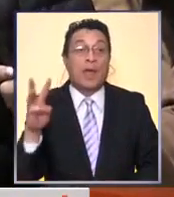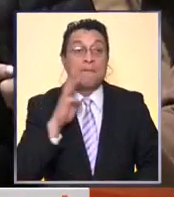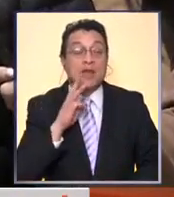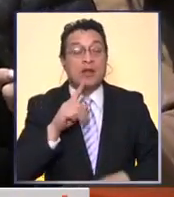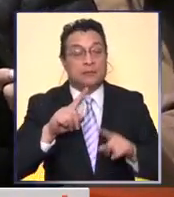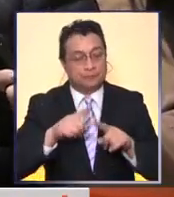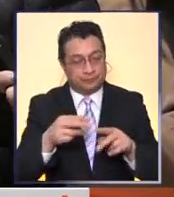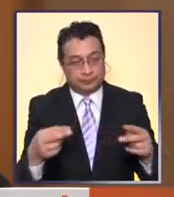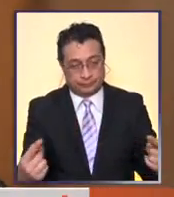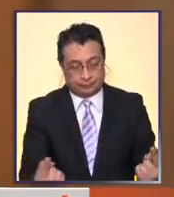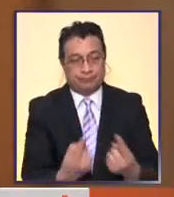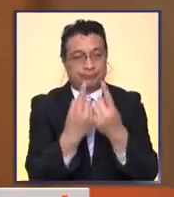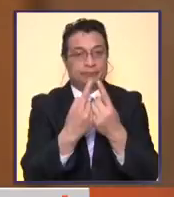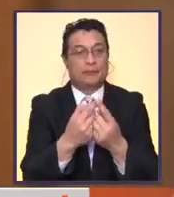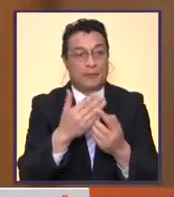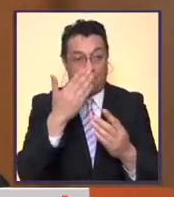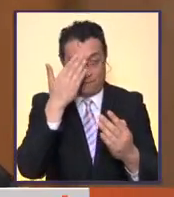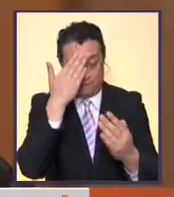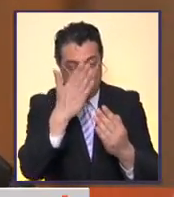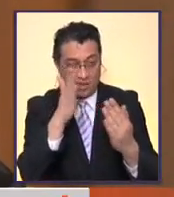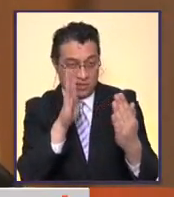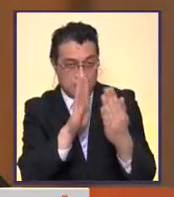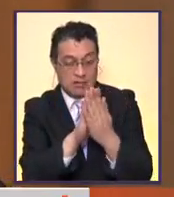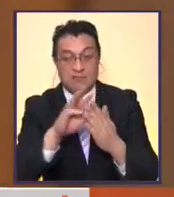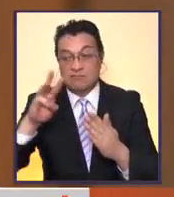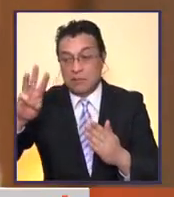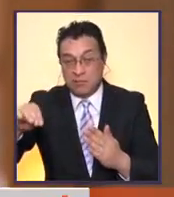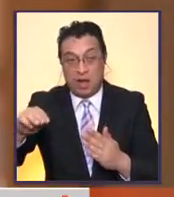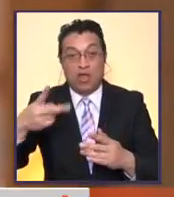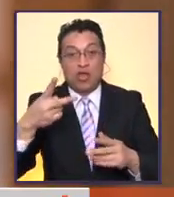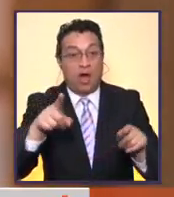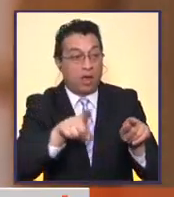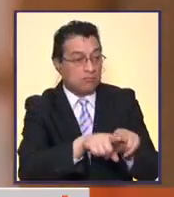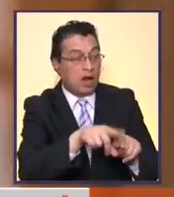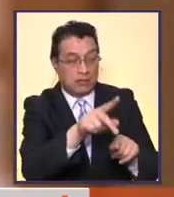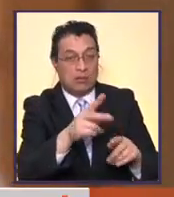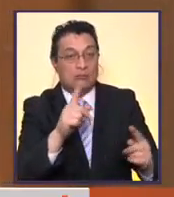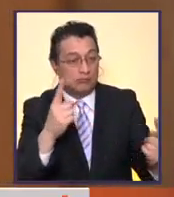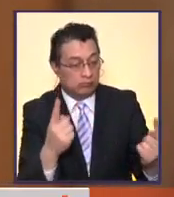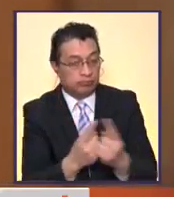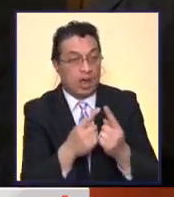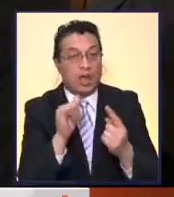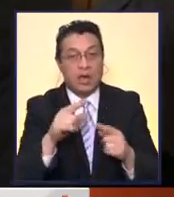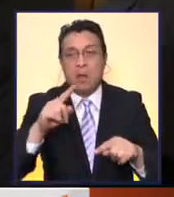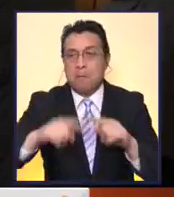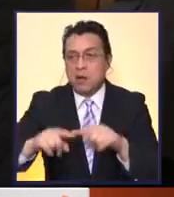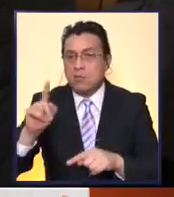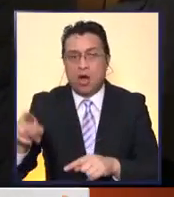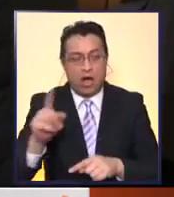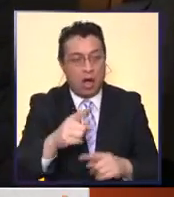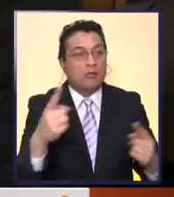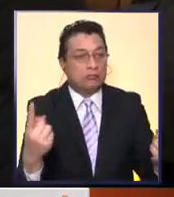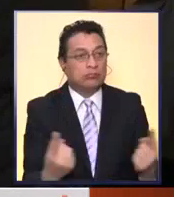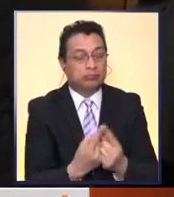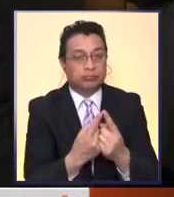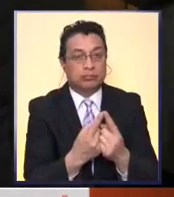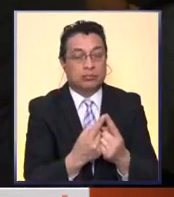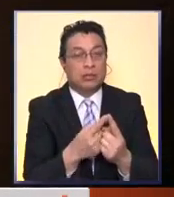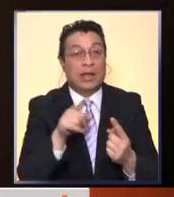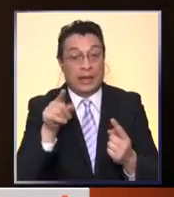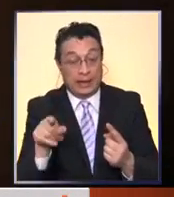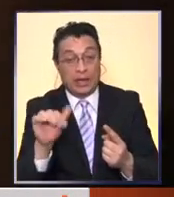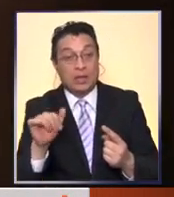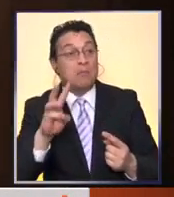reencuentro frente a frente con su madre, sus dos hermanos biológicos y todavía muchos más primos. Jeremy y su mamá ya han